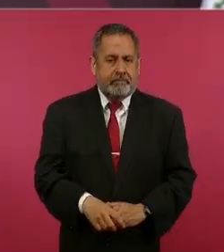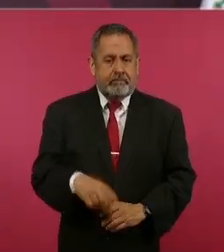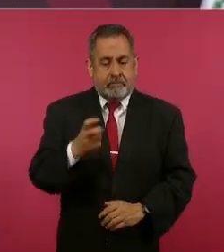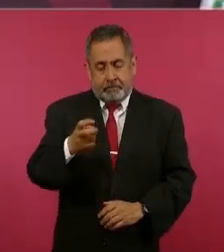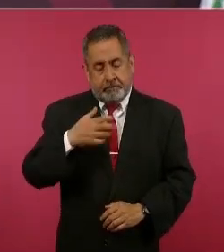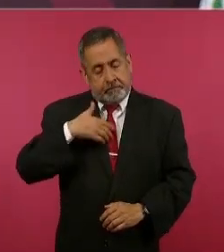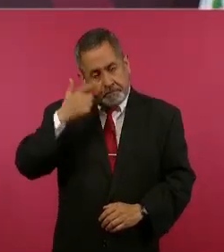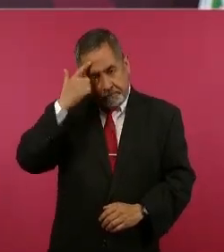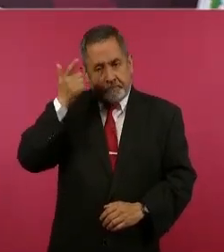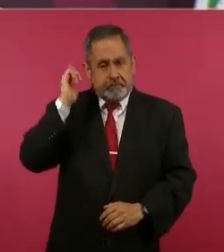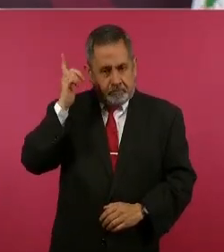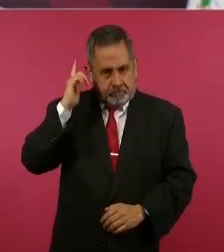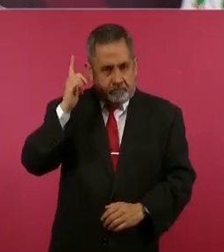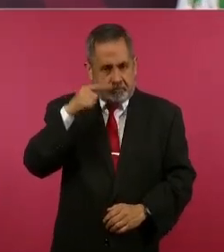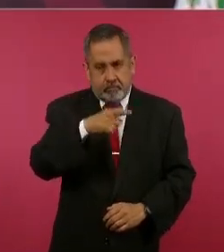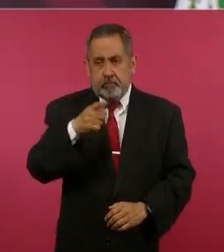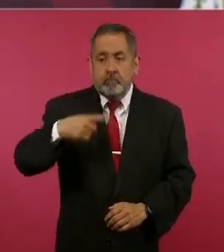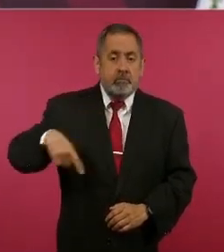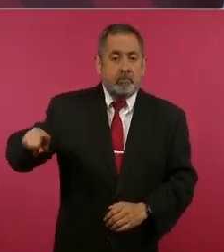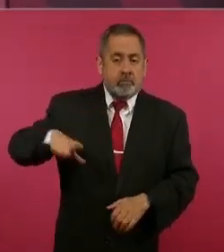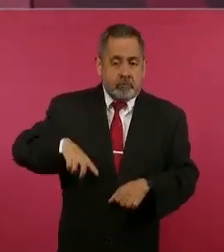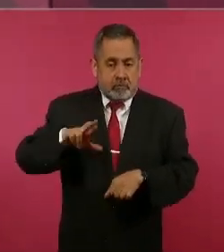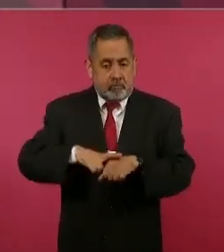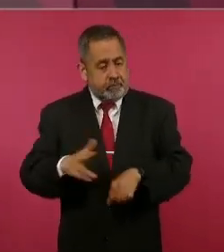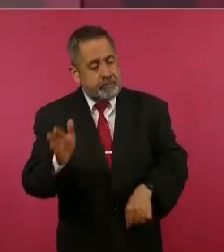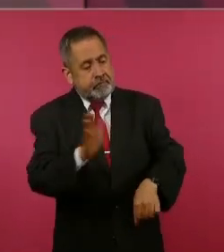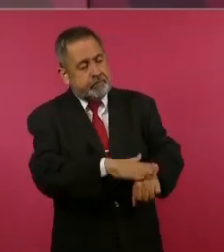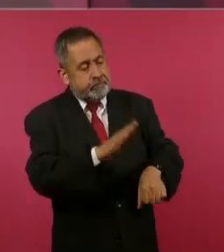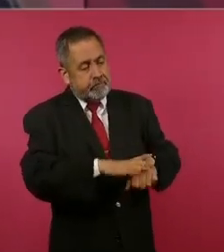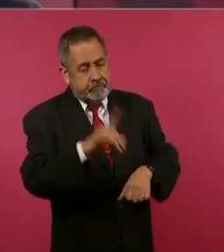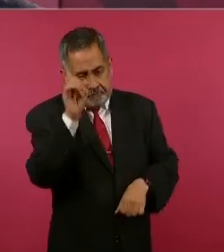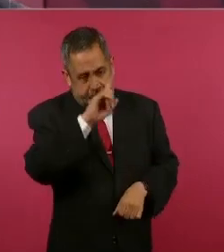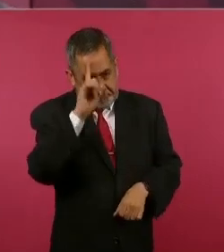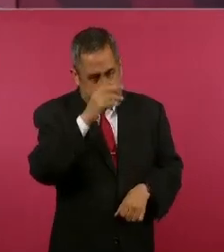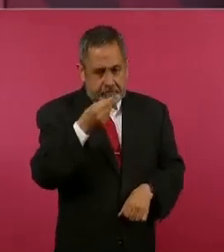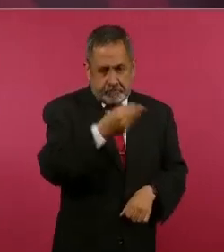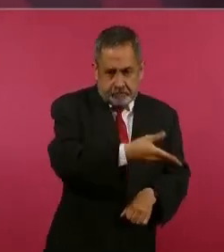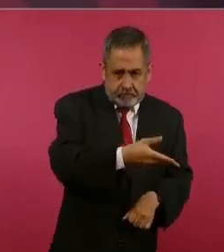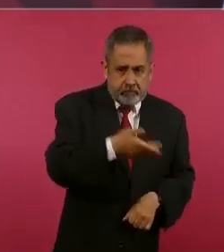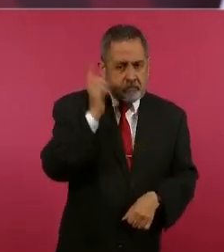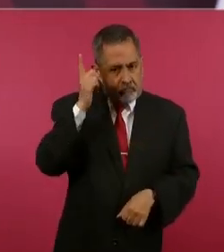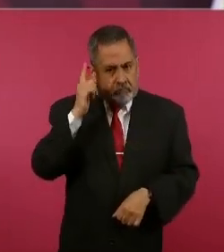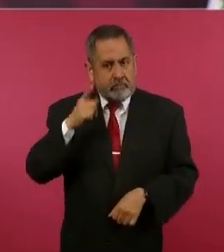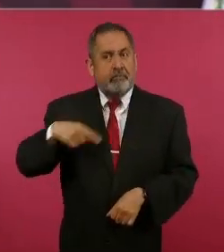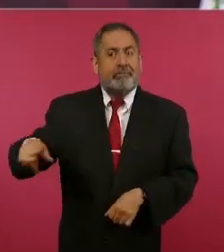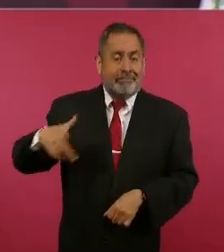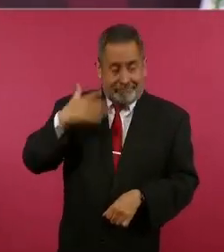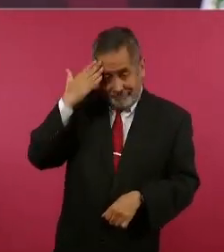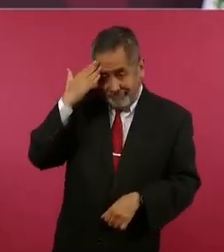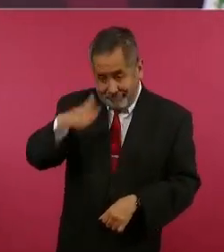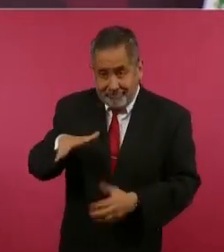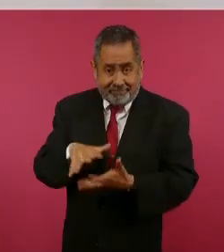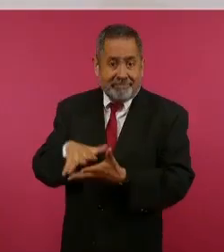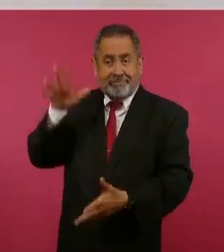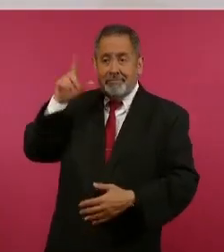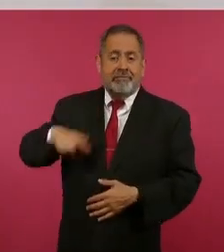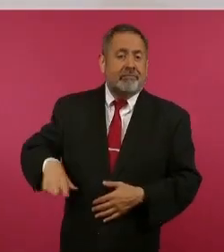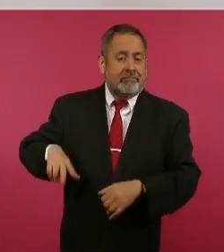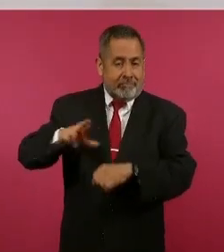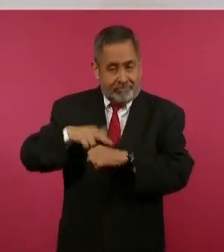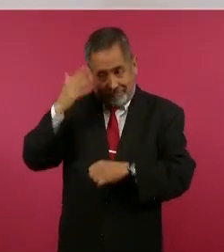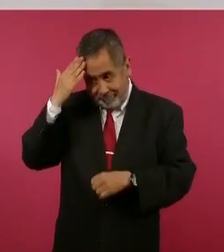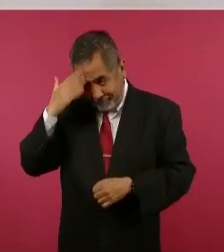Entonces, ojalá y con este exhorto que hacen los gobernadores, porque ellos saben, la mayoría de los